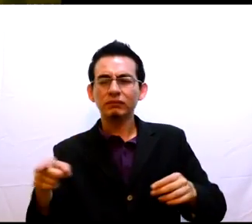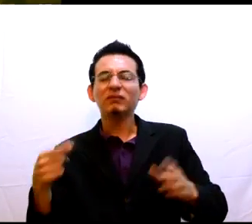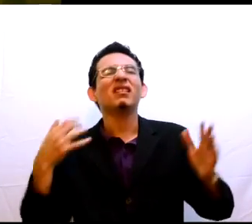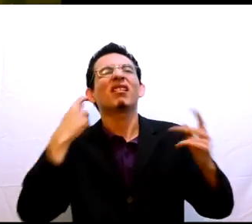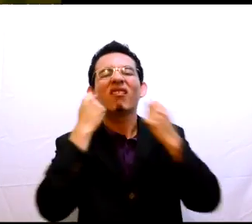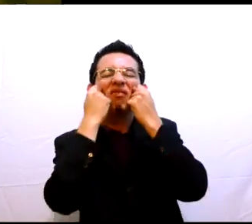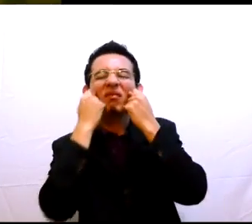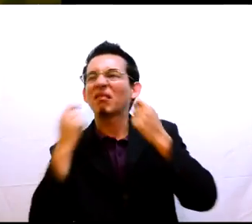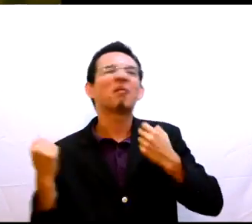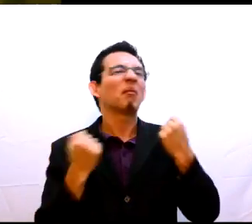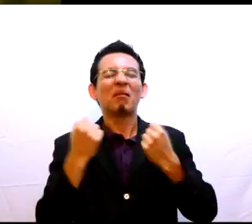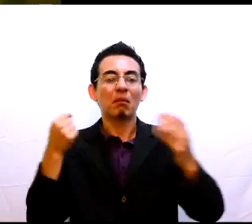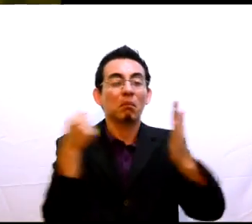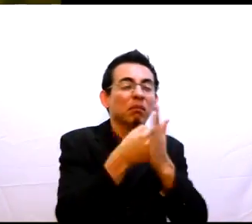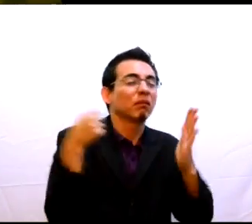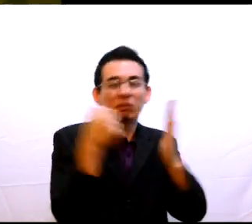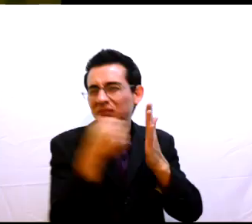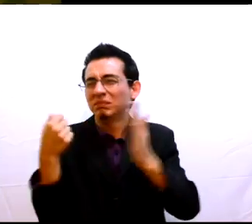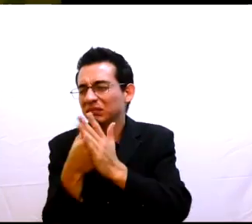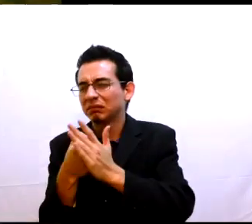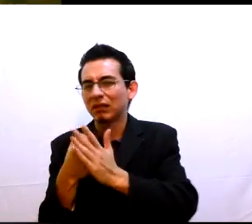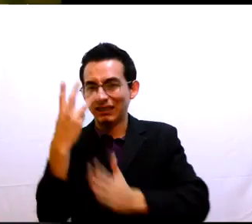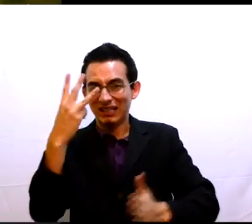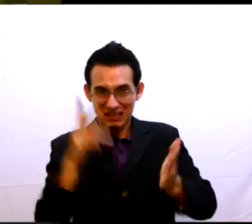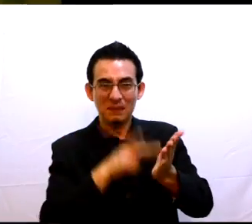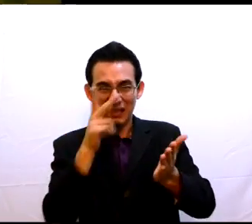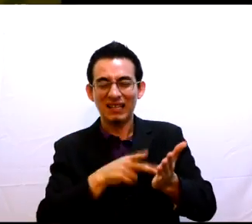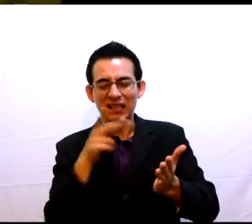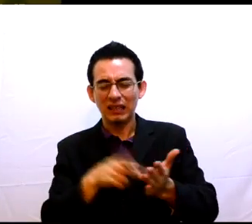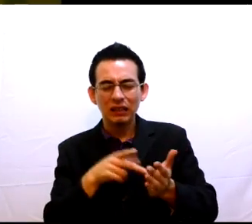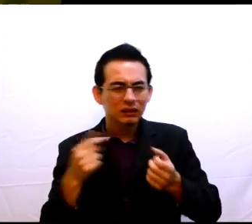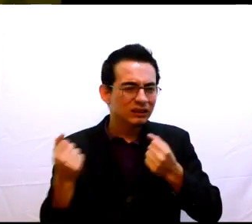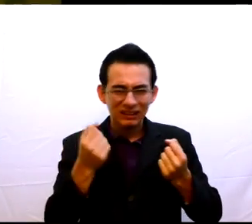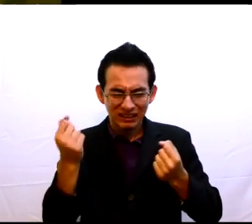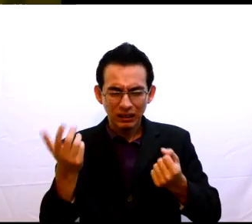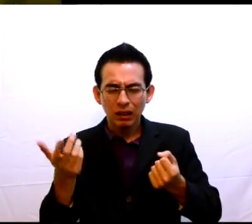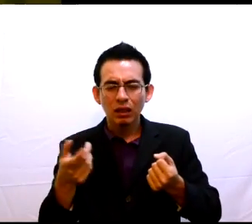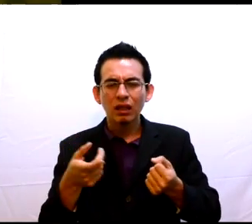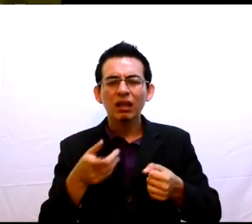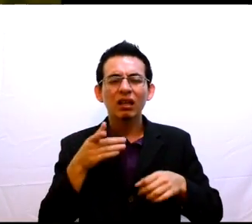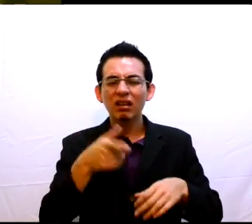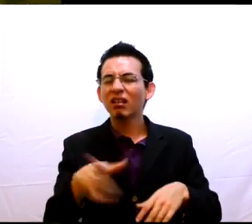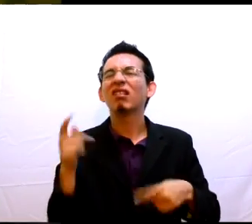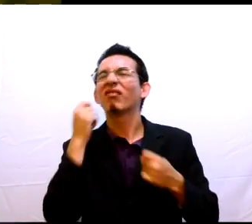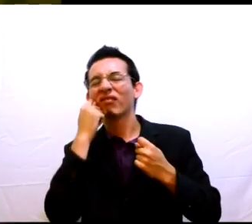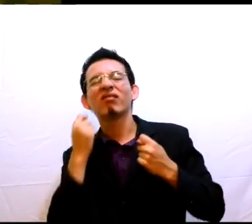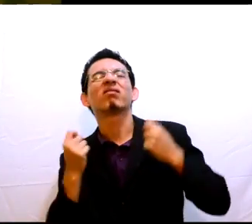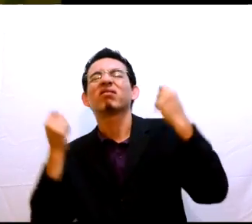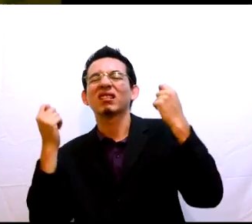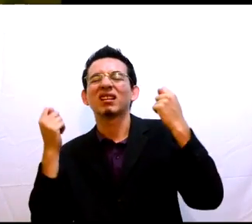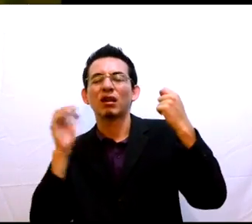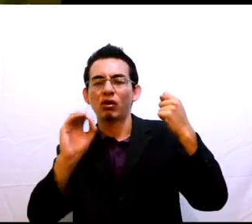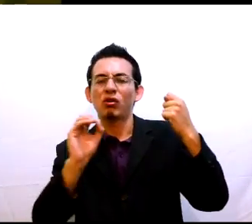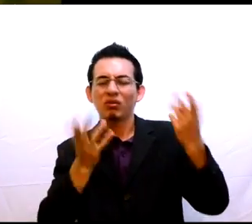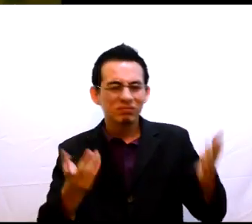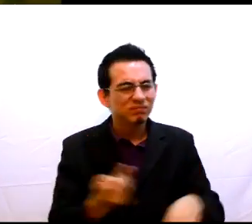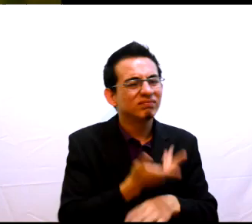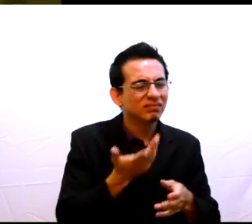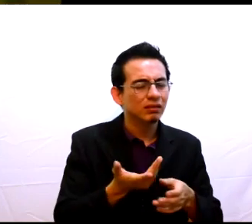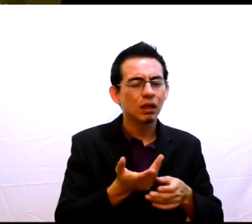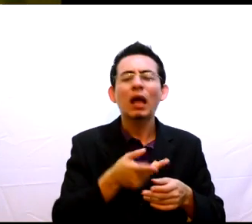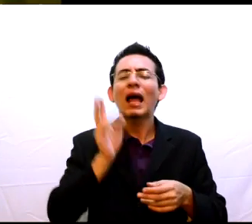veces y el tuyo ya tienes 10 años con él y está impecable algo anda mal allí en ti qué te